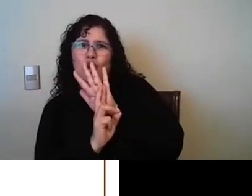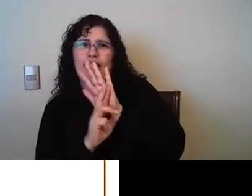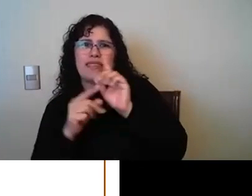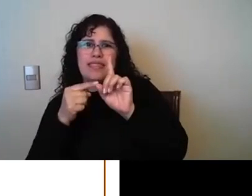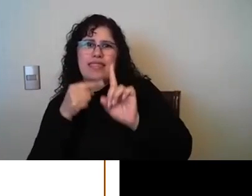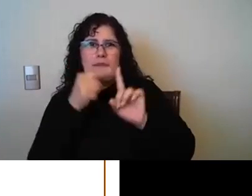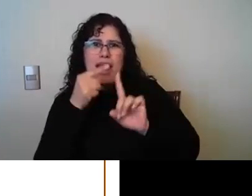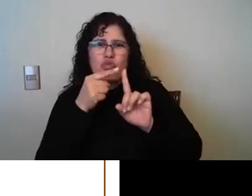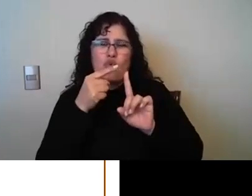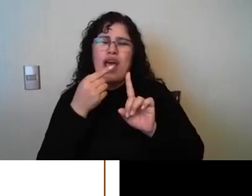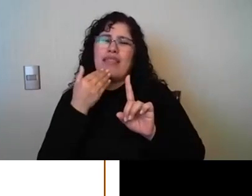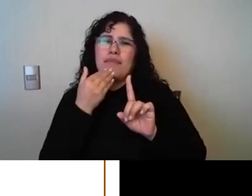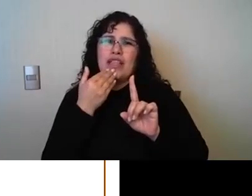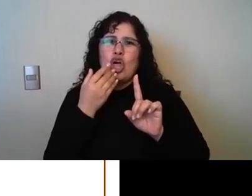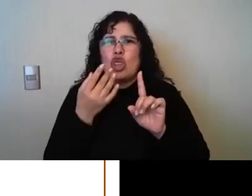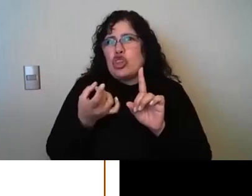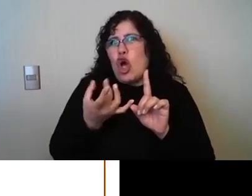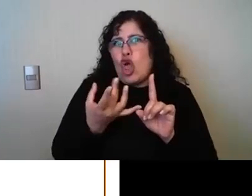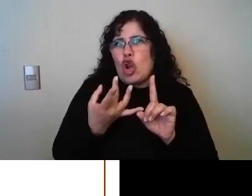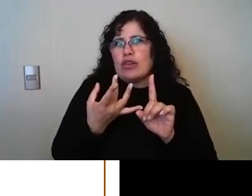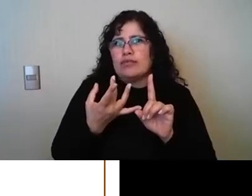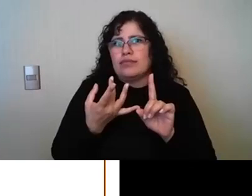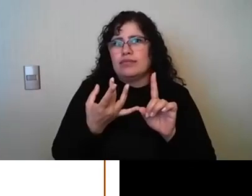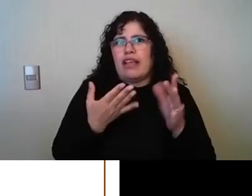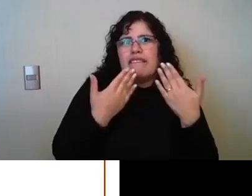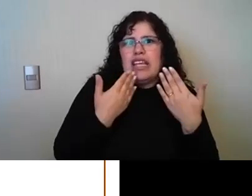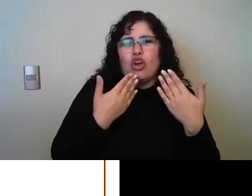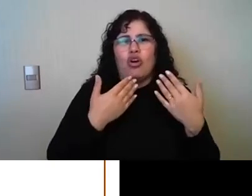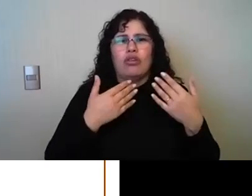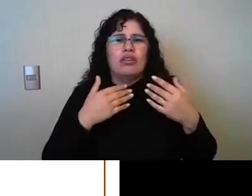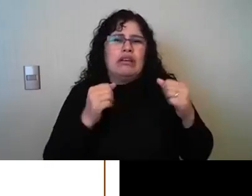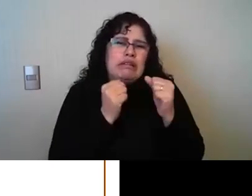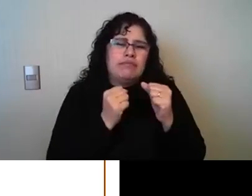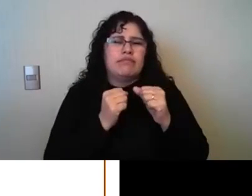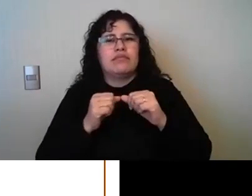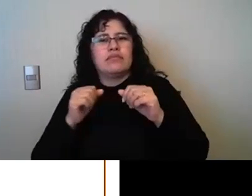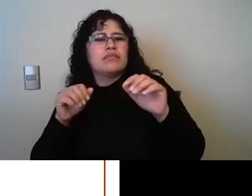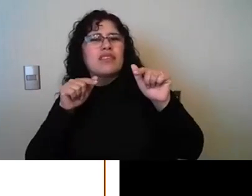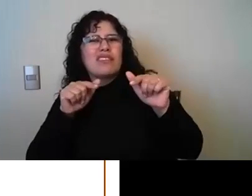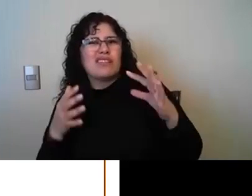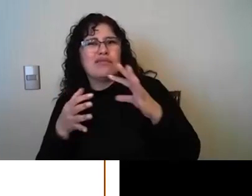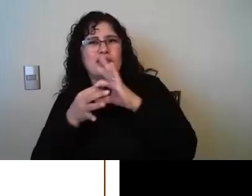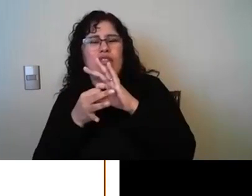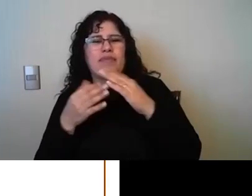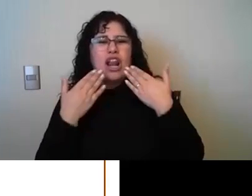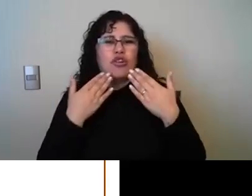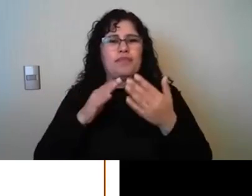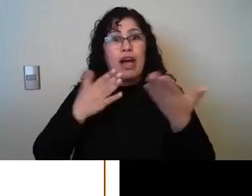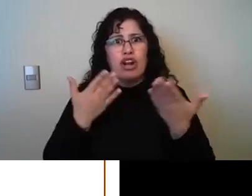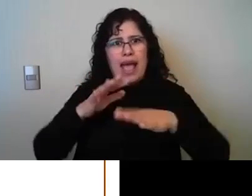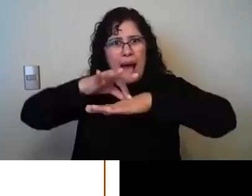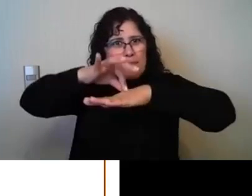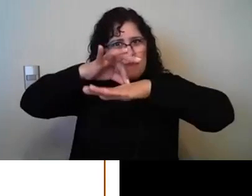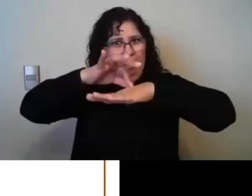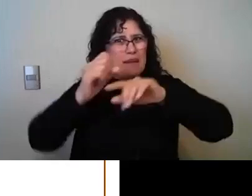y dolor venían desde la piel, ¿cierto? Entraban por los nervios espinal,